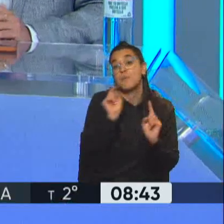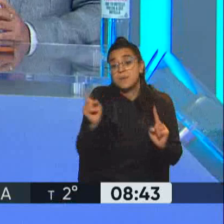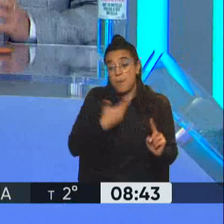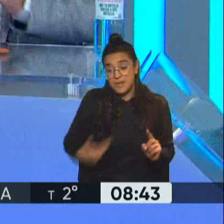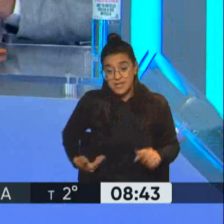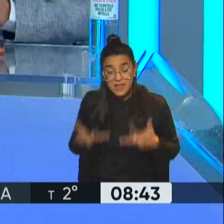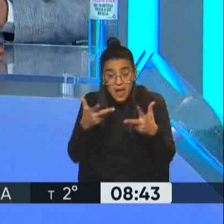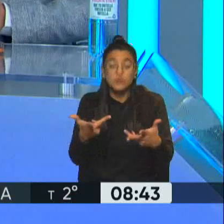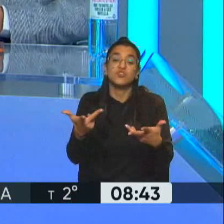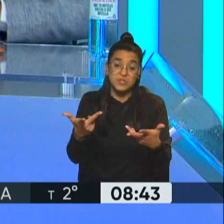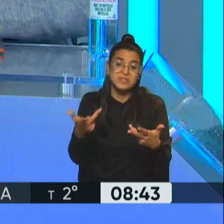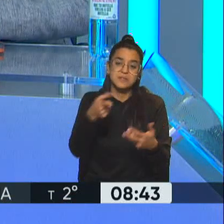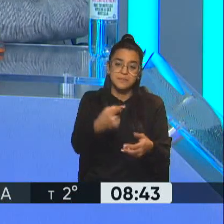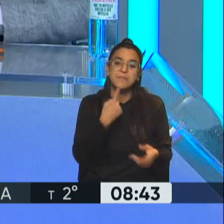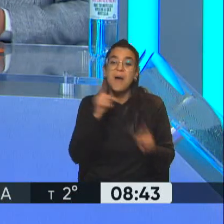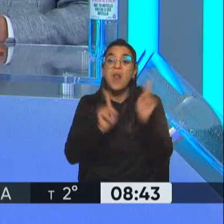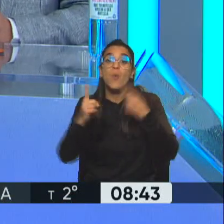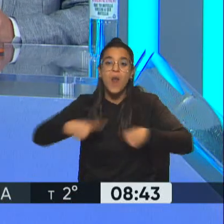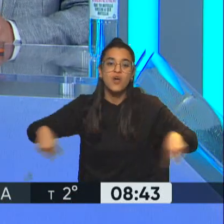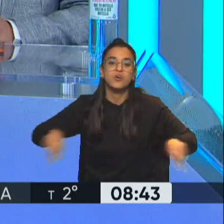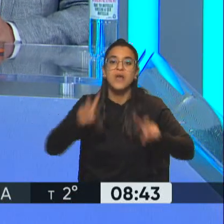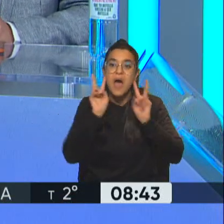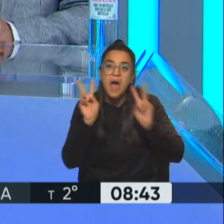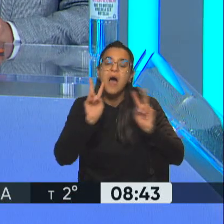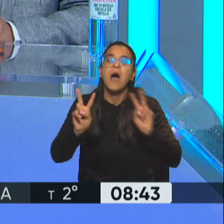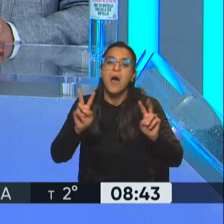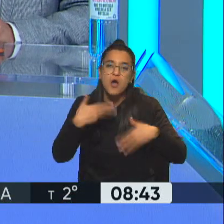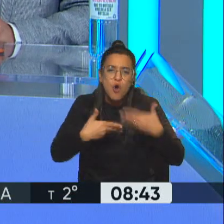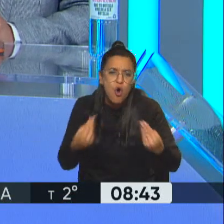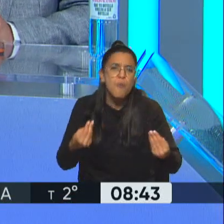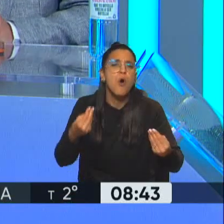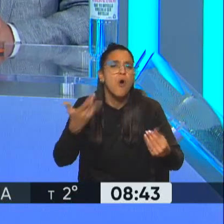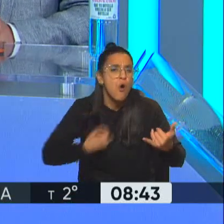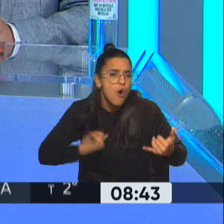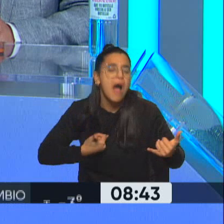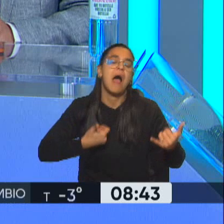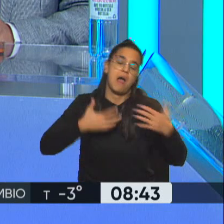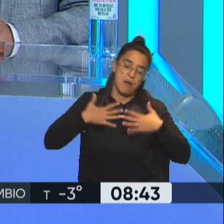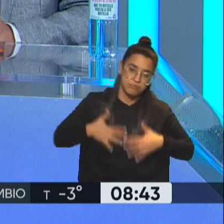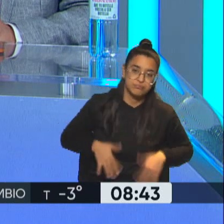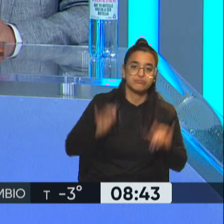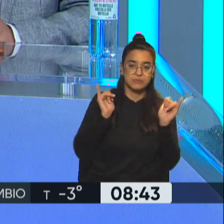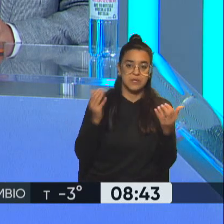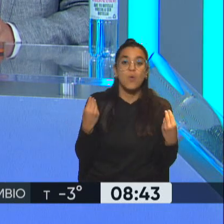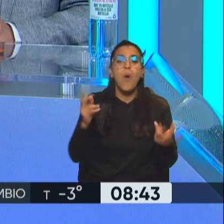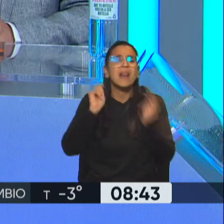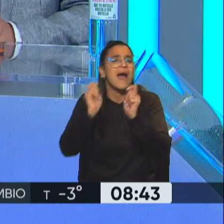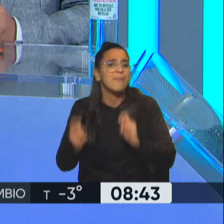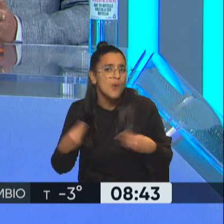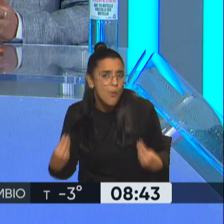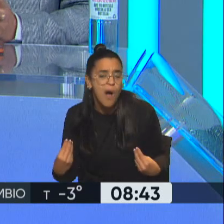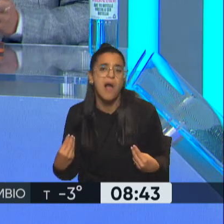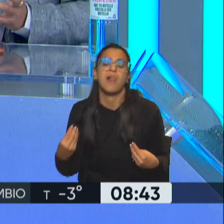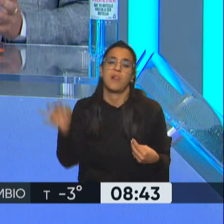presidente, para ratificar algunas cosas en el sentido de hacia dónde vamos, cuáles son los cambios que se quieren hacer